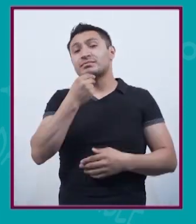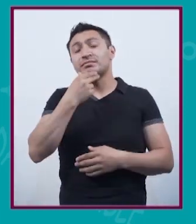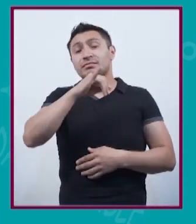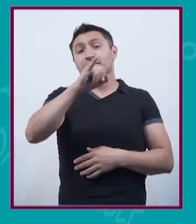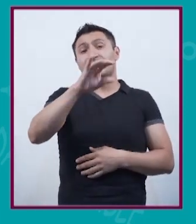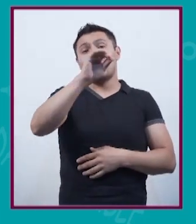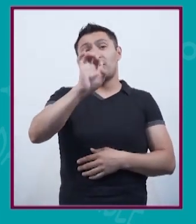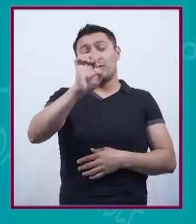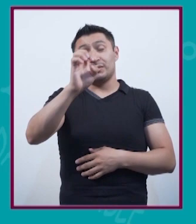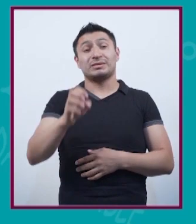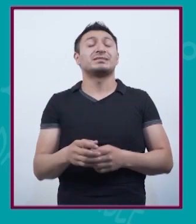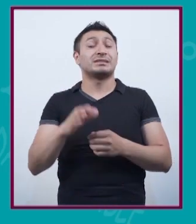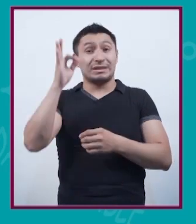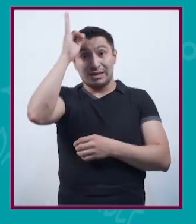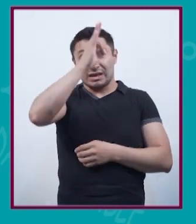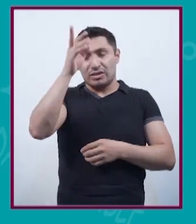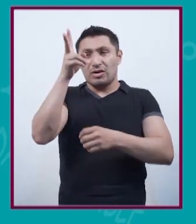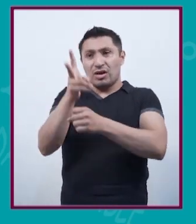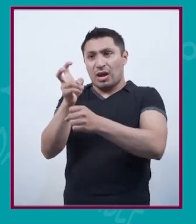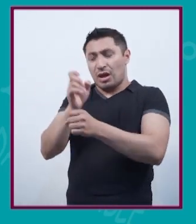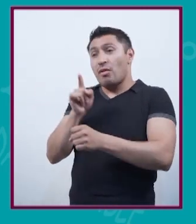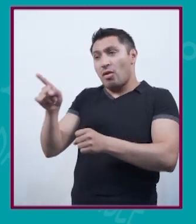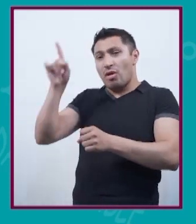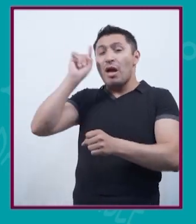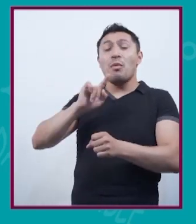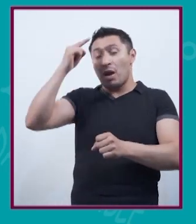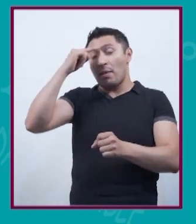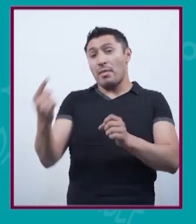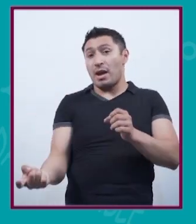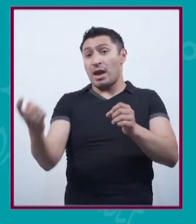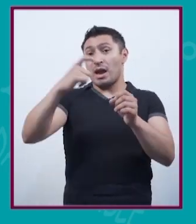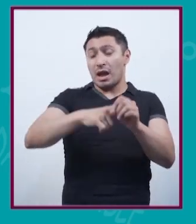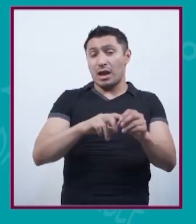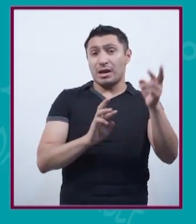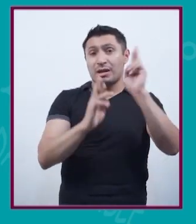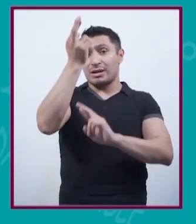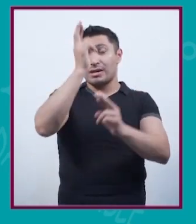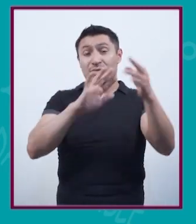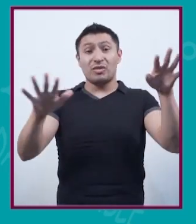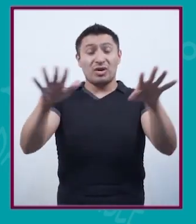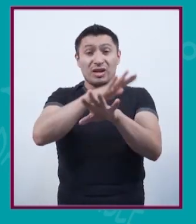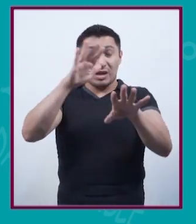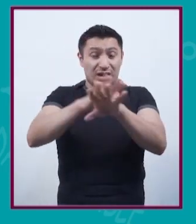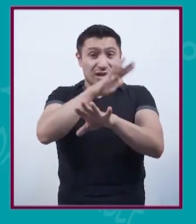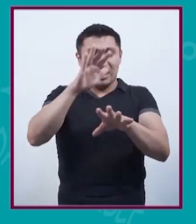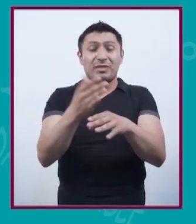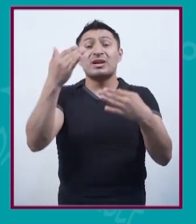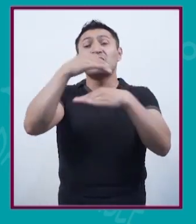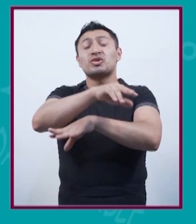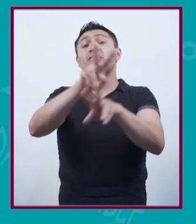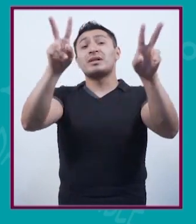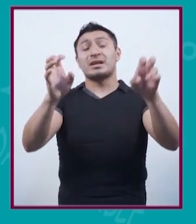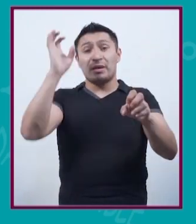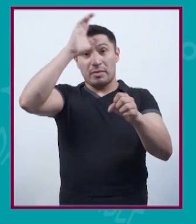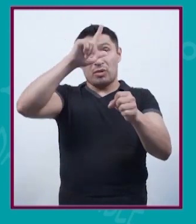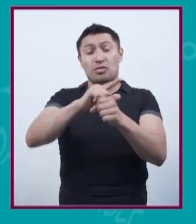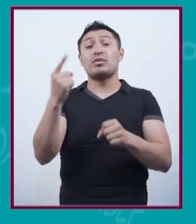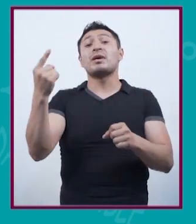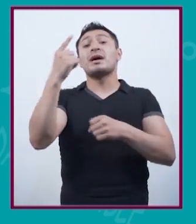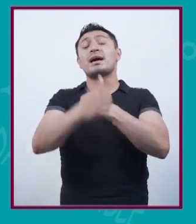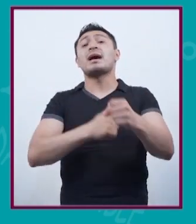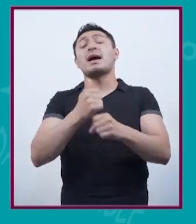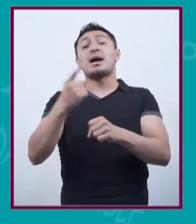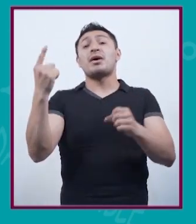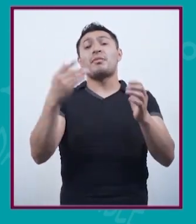en México era en aquel entonces analfabeta. En este contexto, el escritor y filósofo José Vasconcelos invitó a